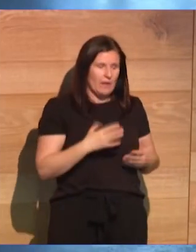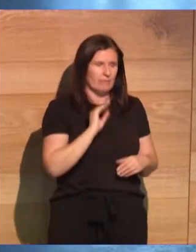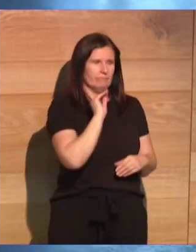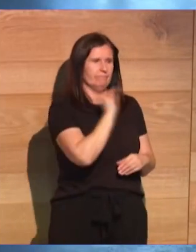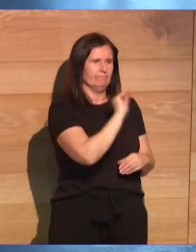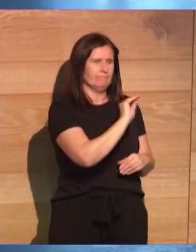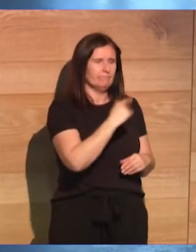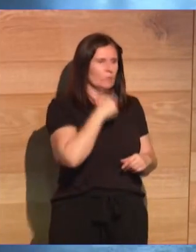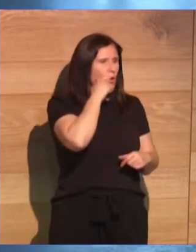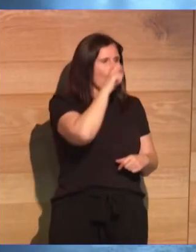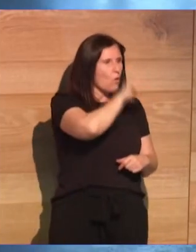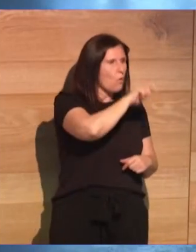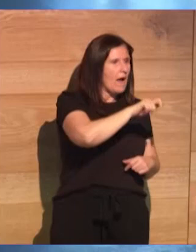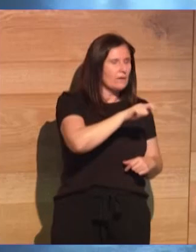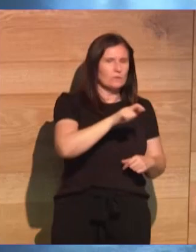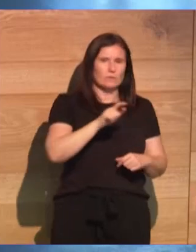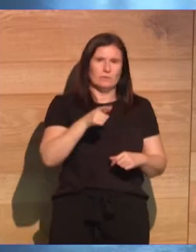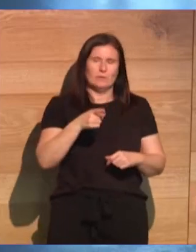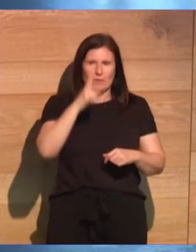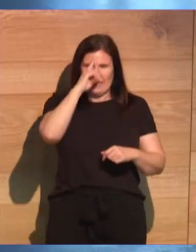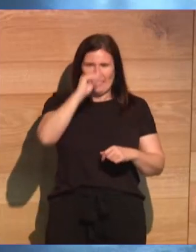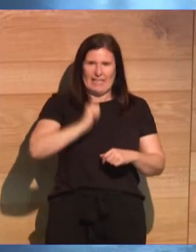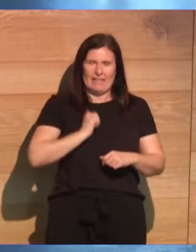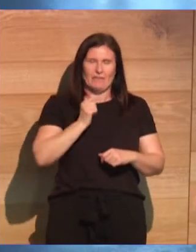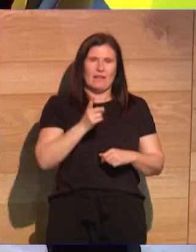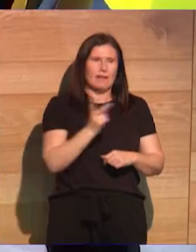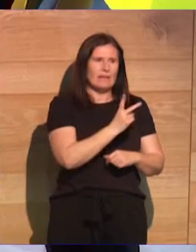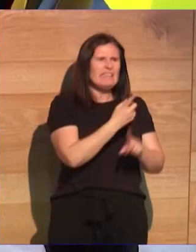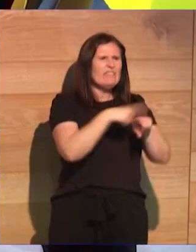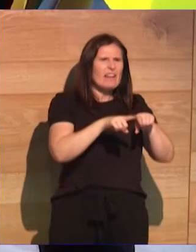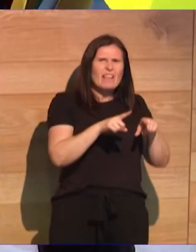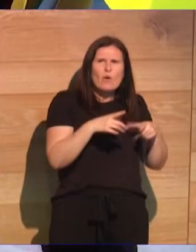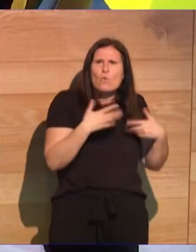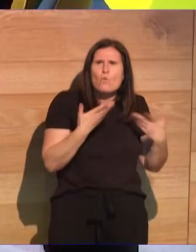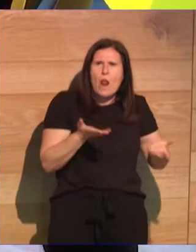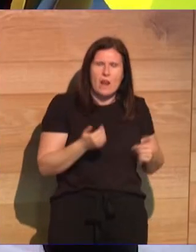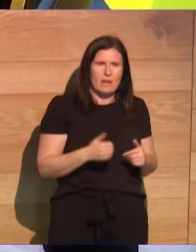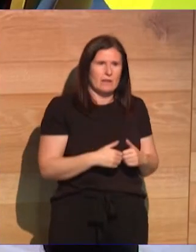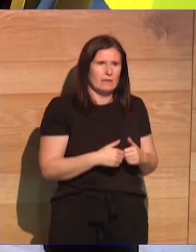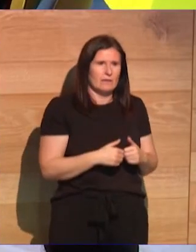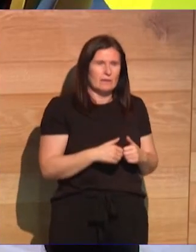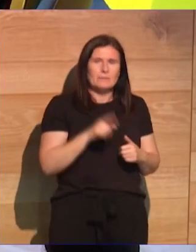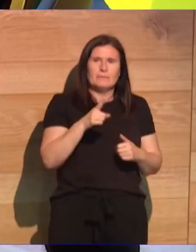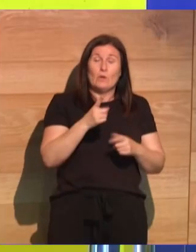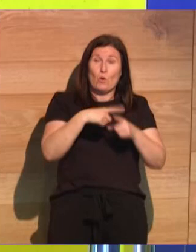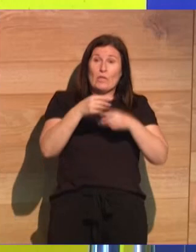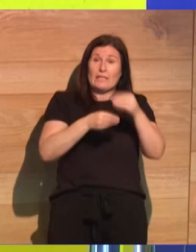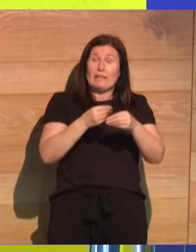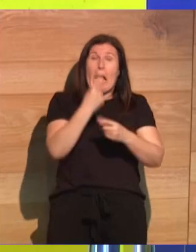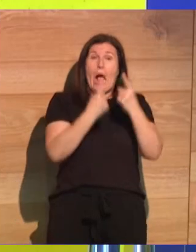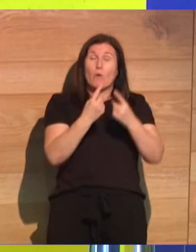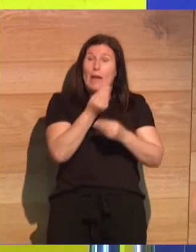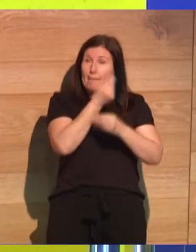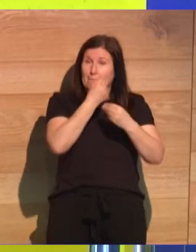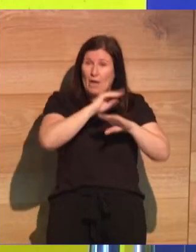sigue diferenciando todavía de la inteligencia artificial? Pues a ver, que hace cosas mejor que nosotros es verdad.